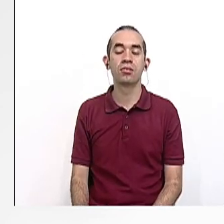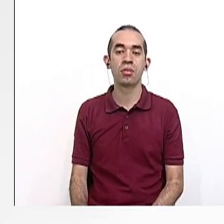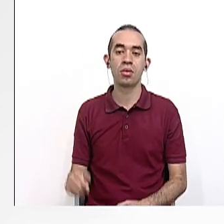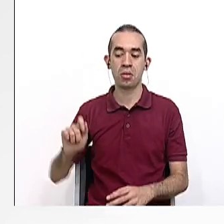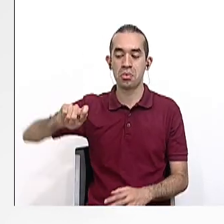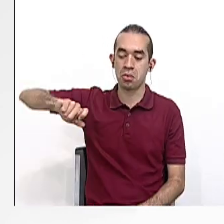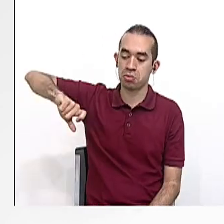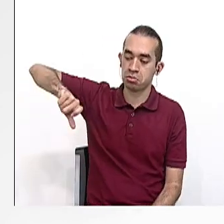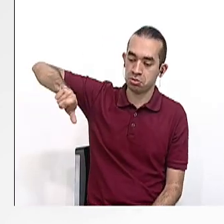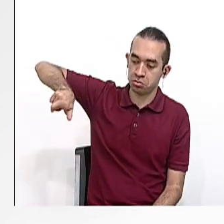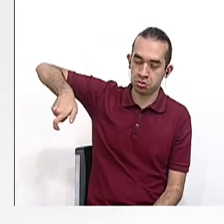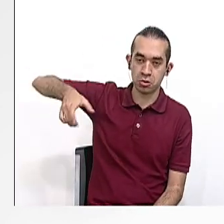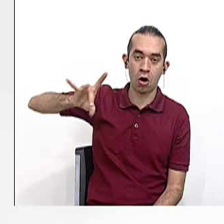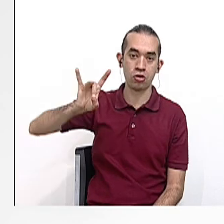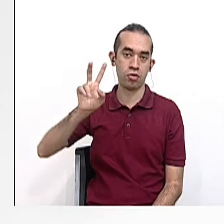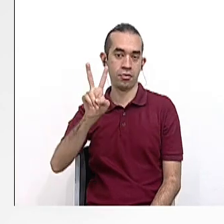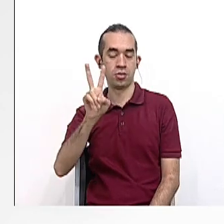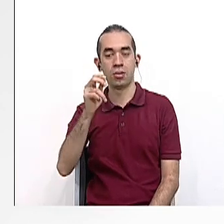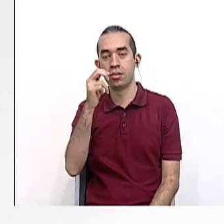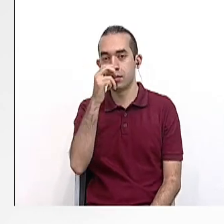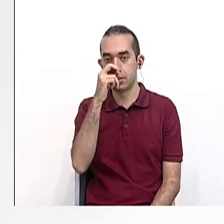8 voltios.